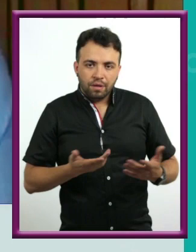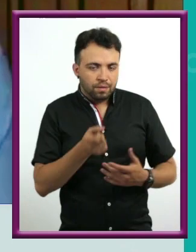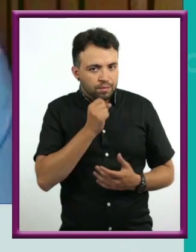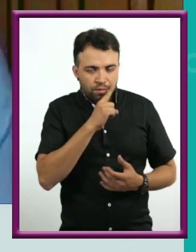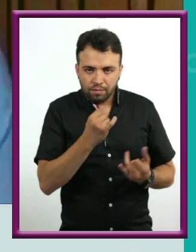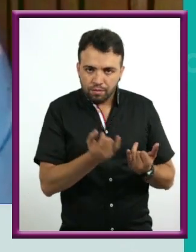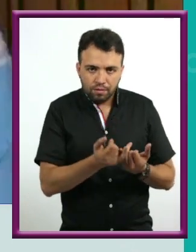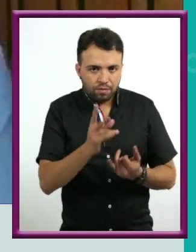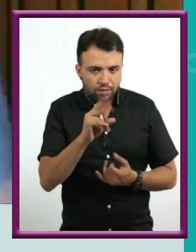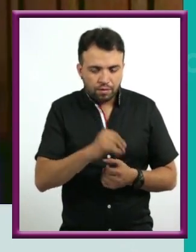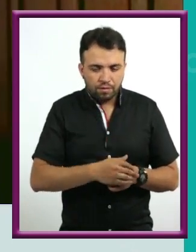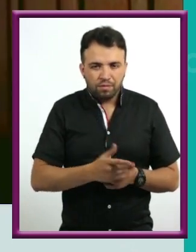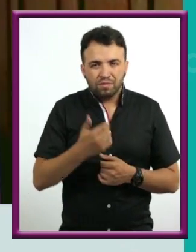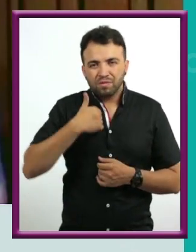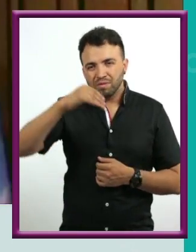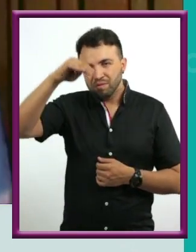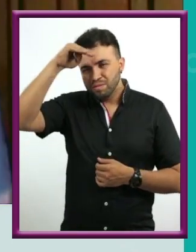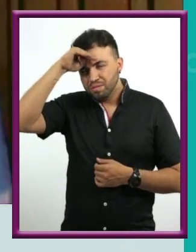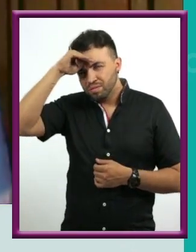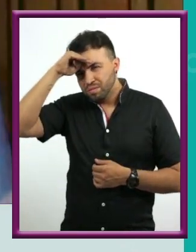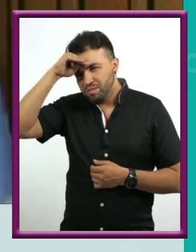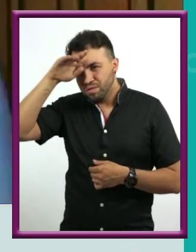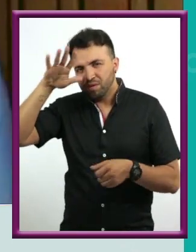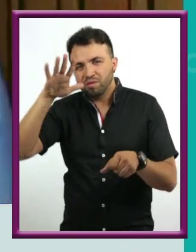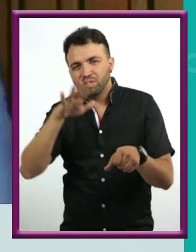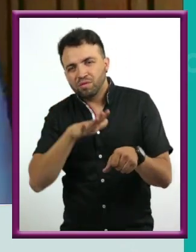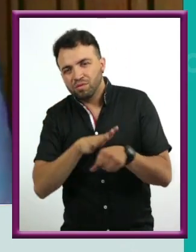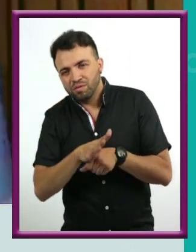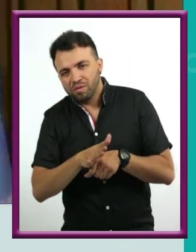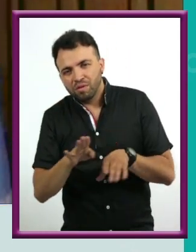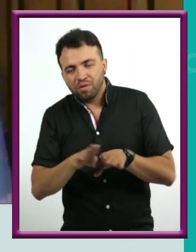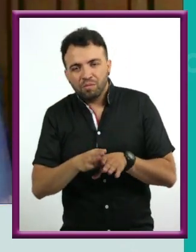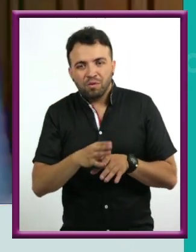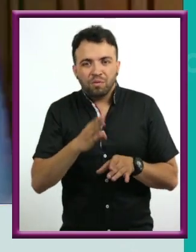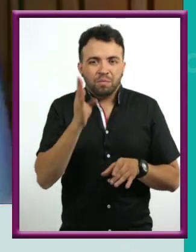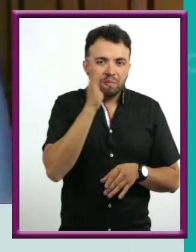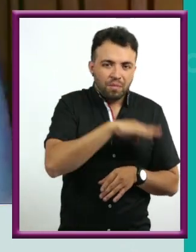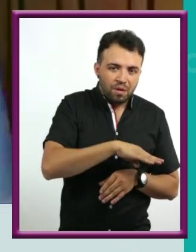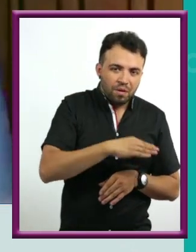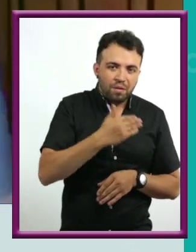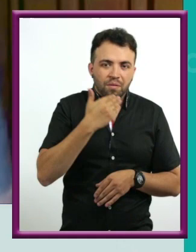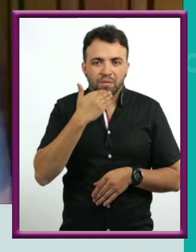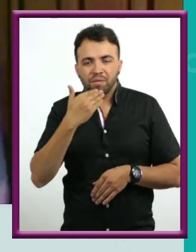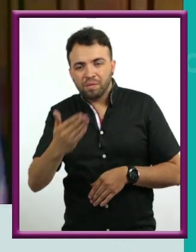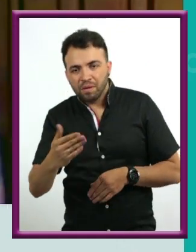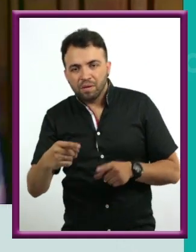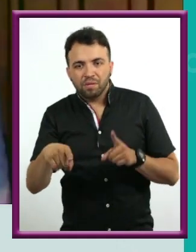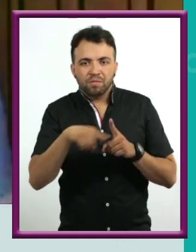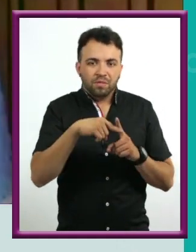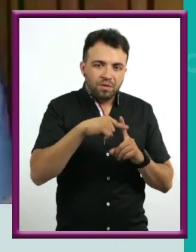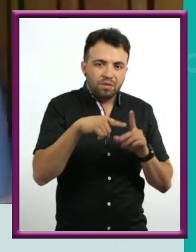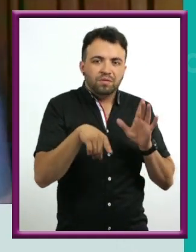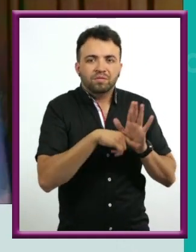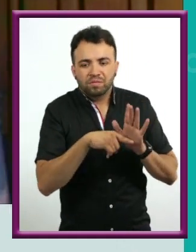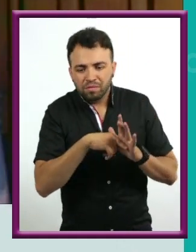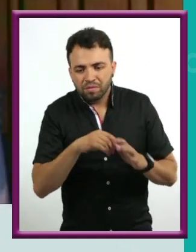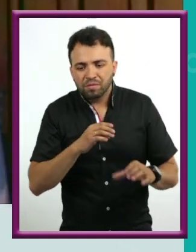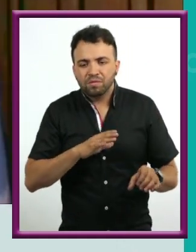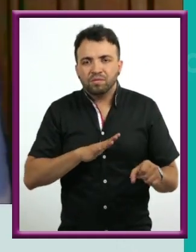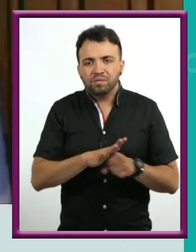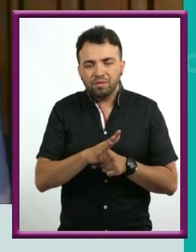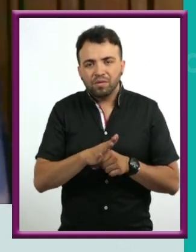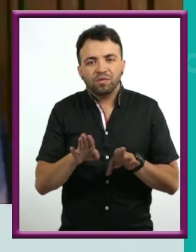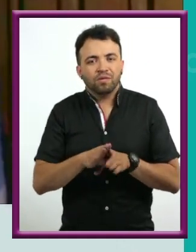eso para mí es muy importante, pensar qué efecto va a traer hacia esta persona, sea malo, sea bueno, sea positivo, sea